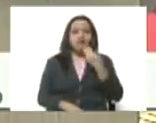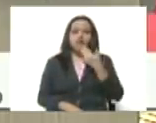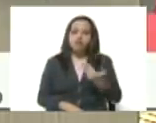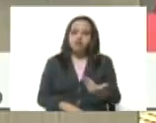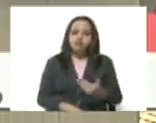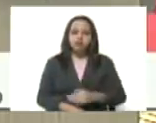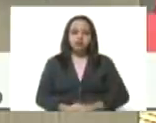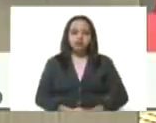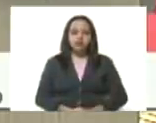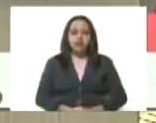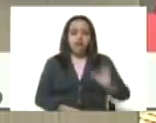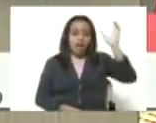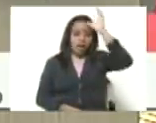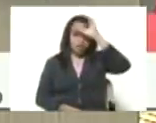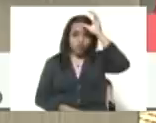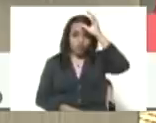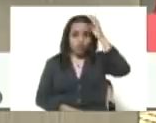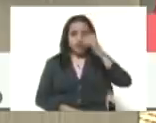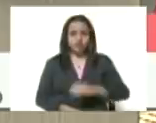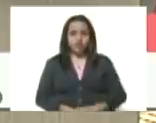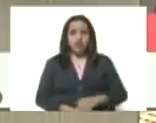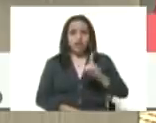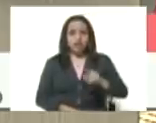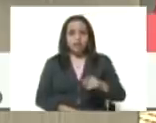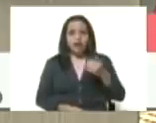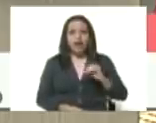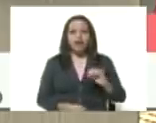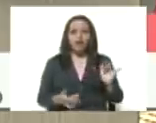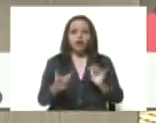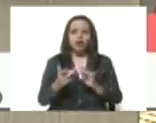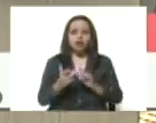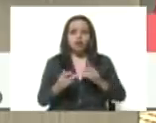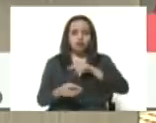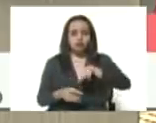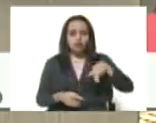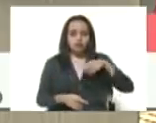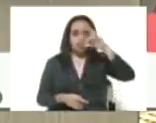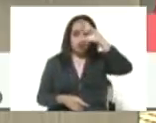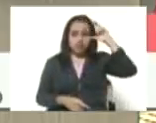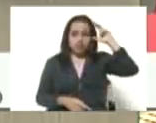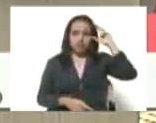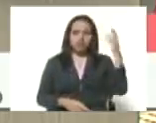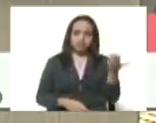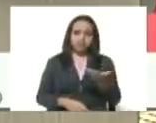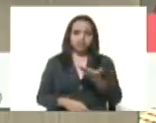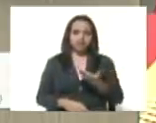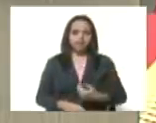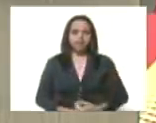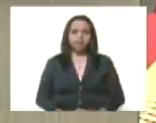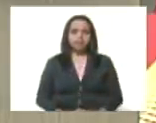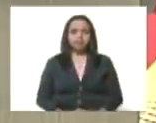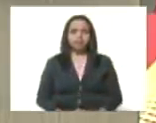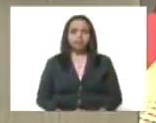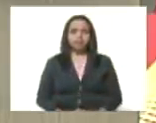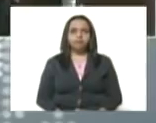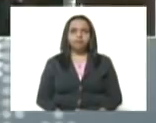gracias, Turquía, y nos despedimos dándole el pase a nuestro canciller Jorge Arriaza. Muchas gracias.